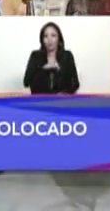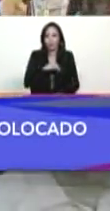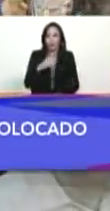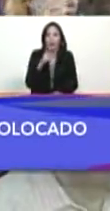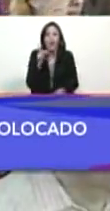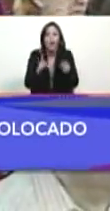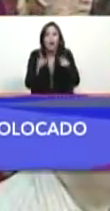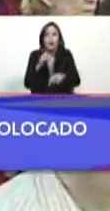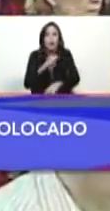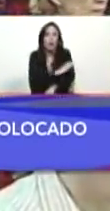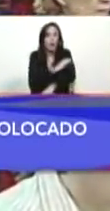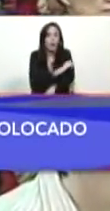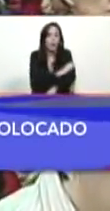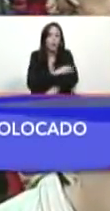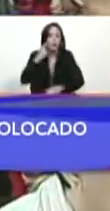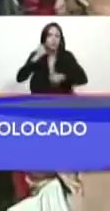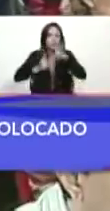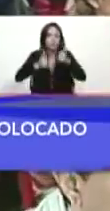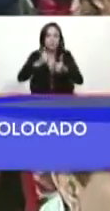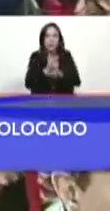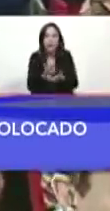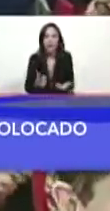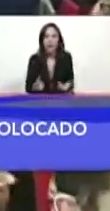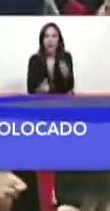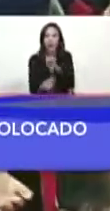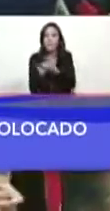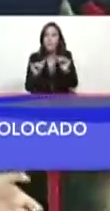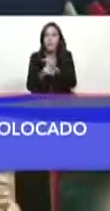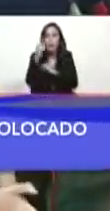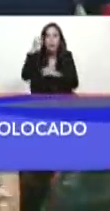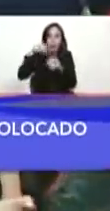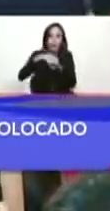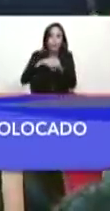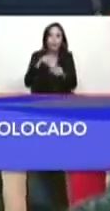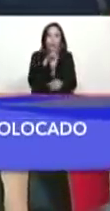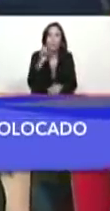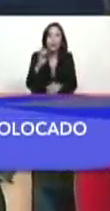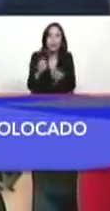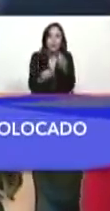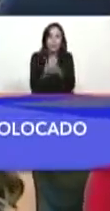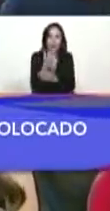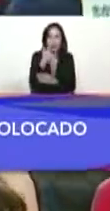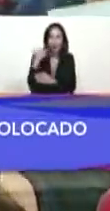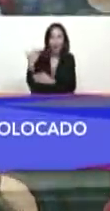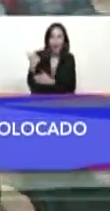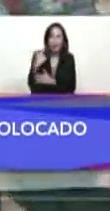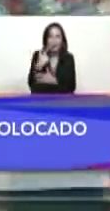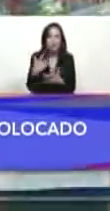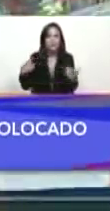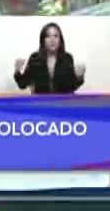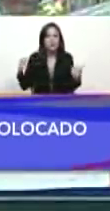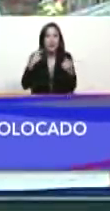desinfló. El mismo día de las elecciones se desinfló. hizo lo que se llama un harakiri